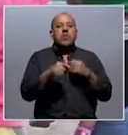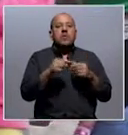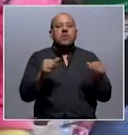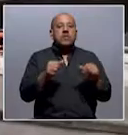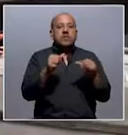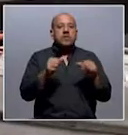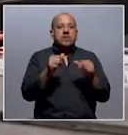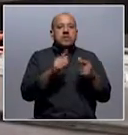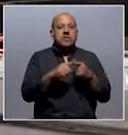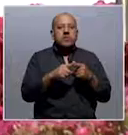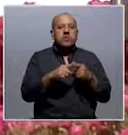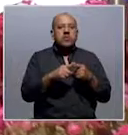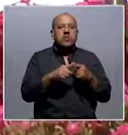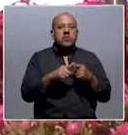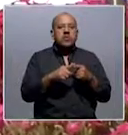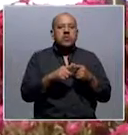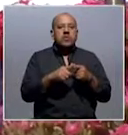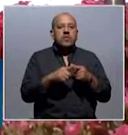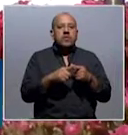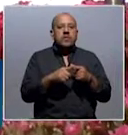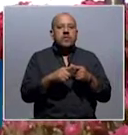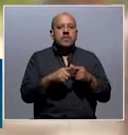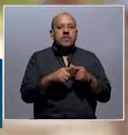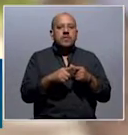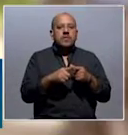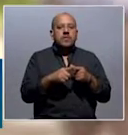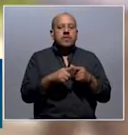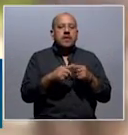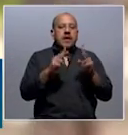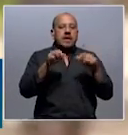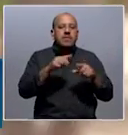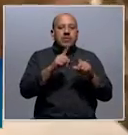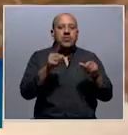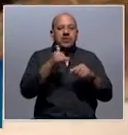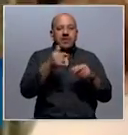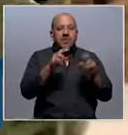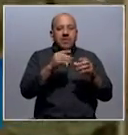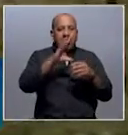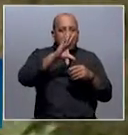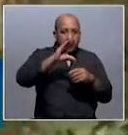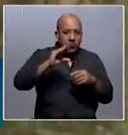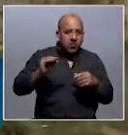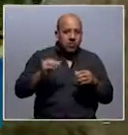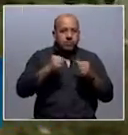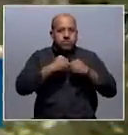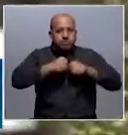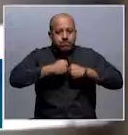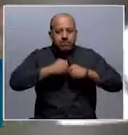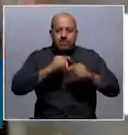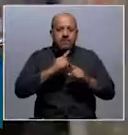no tiene como objeto el disminuyó la obesidad sino el disminuir las